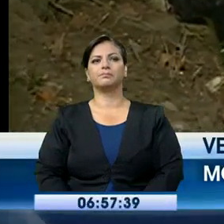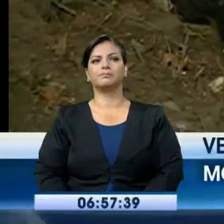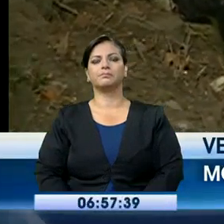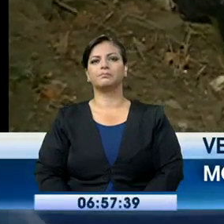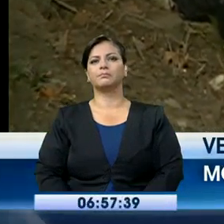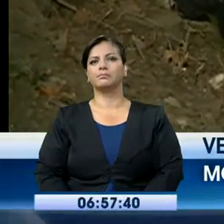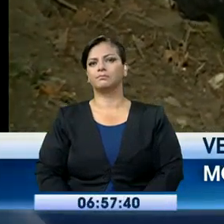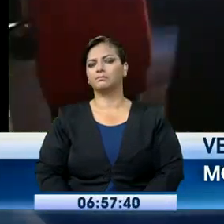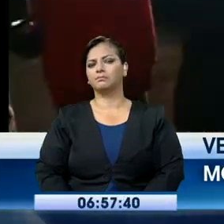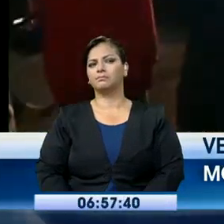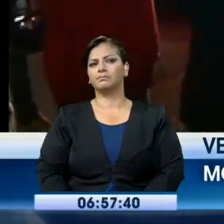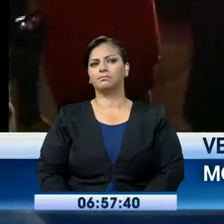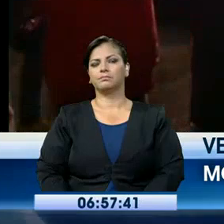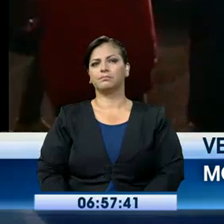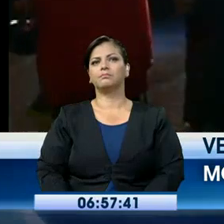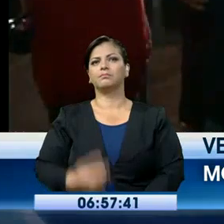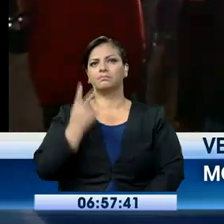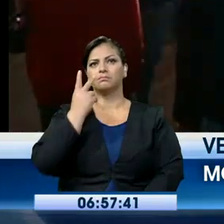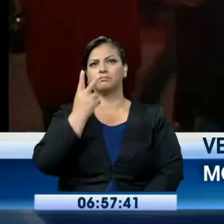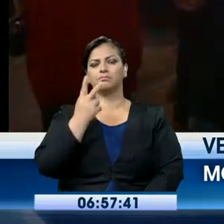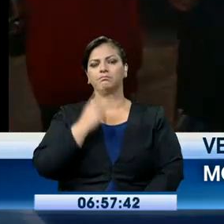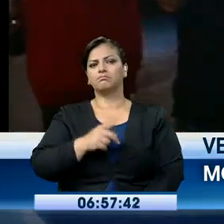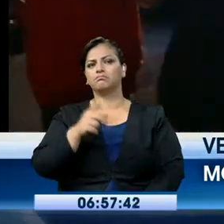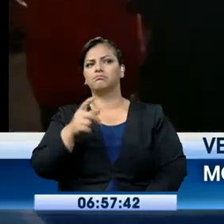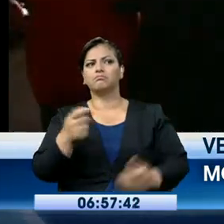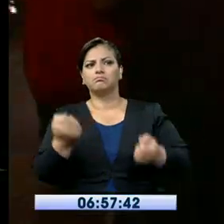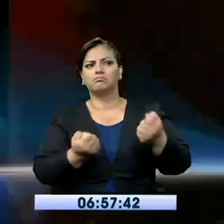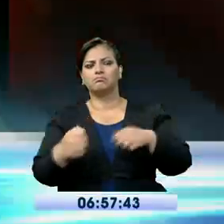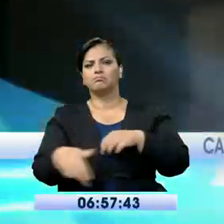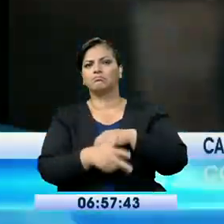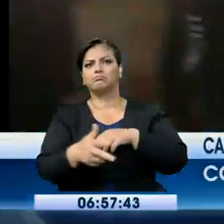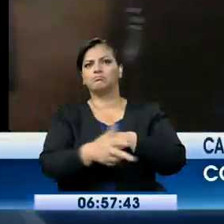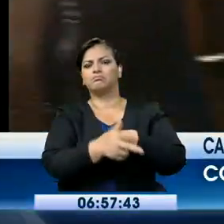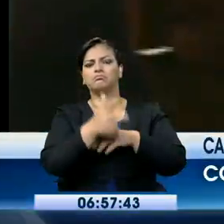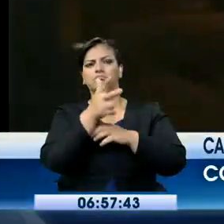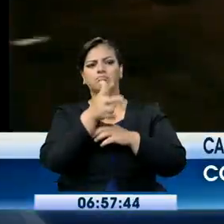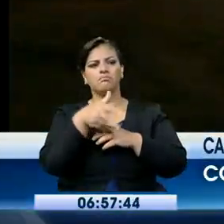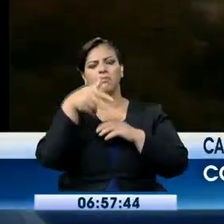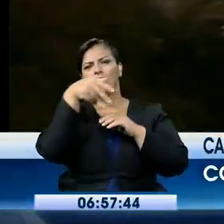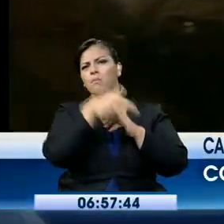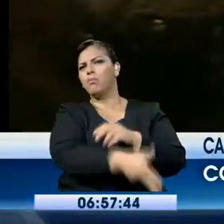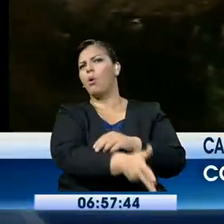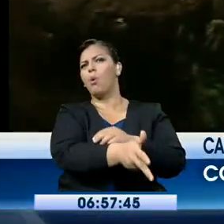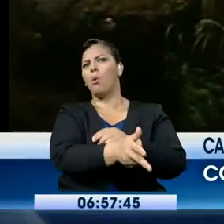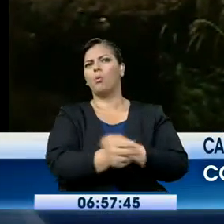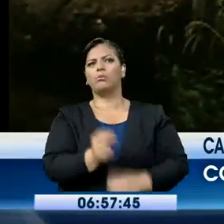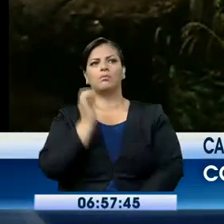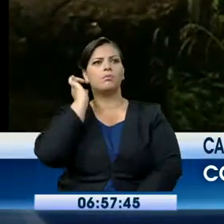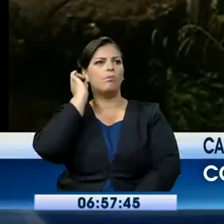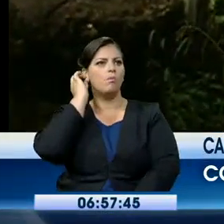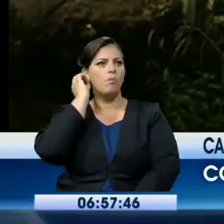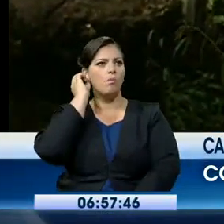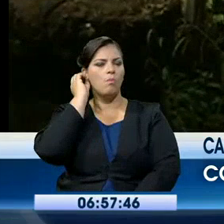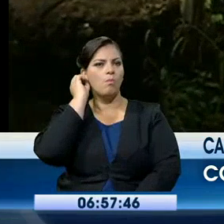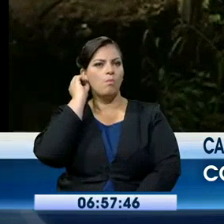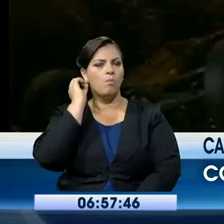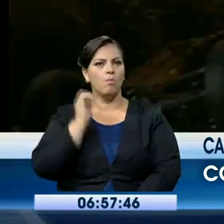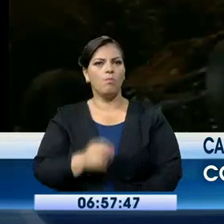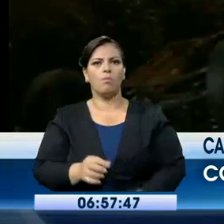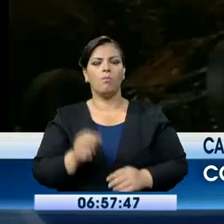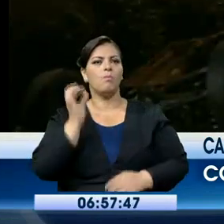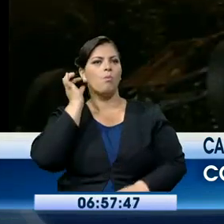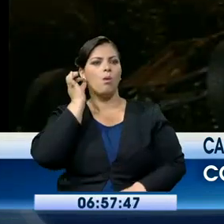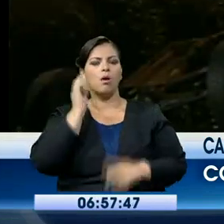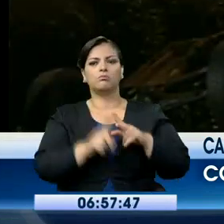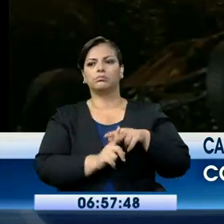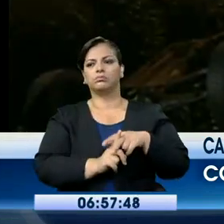mejor cogió y se fue a la zanja. Moradores aseguran que los percances se registran a diario en la zona debido a que